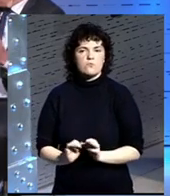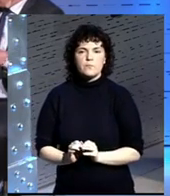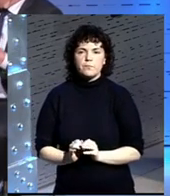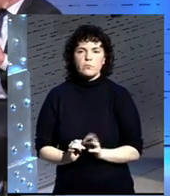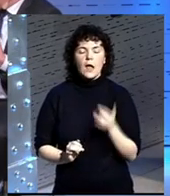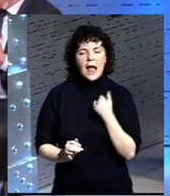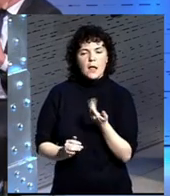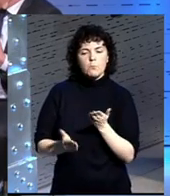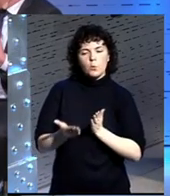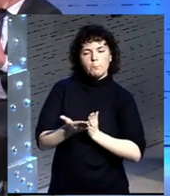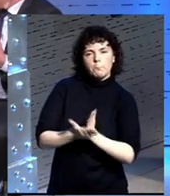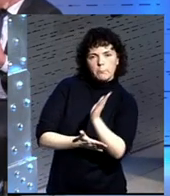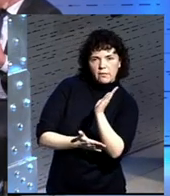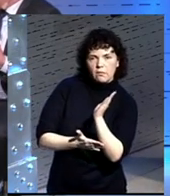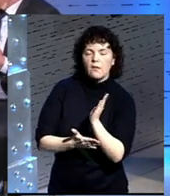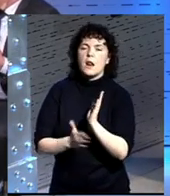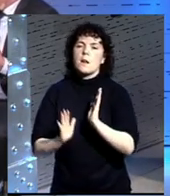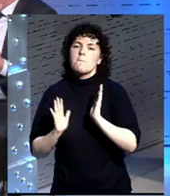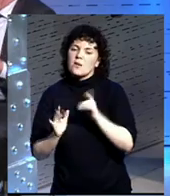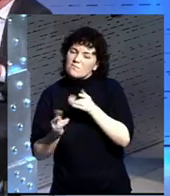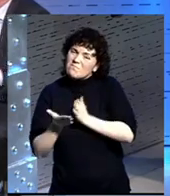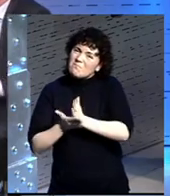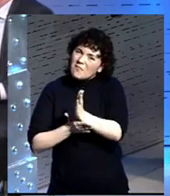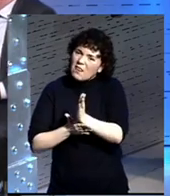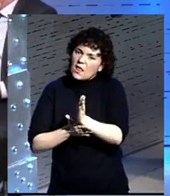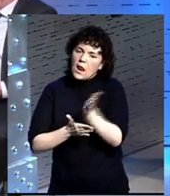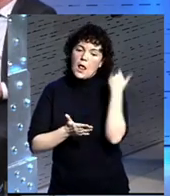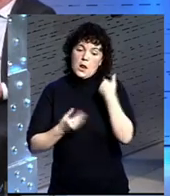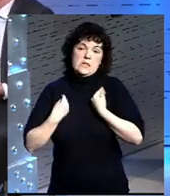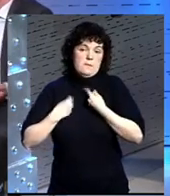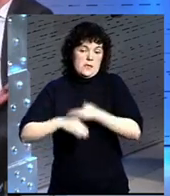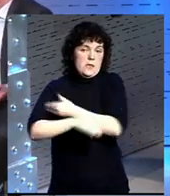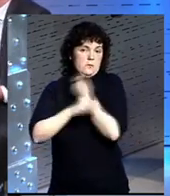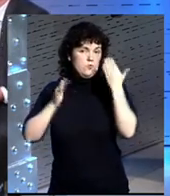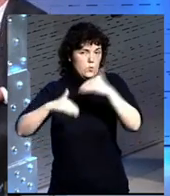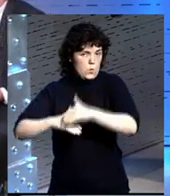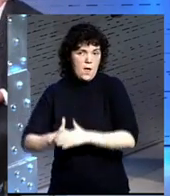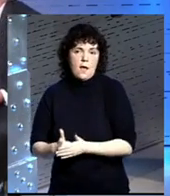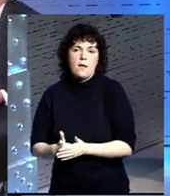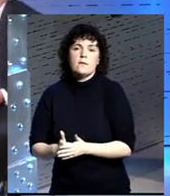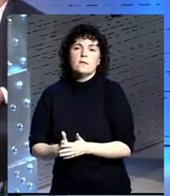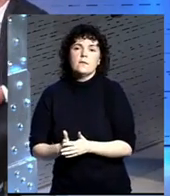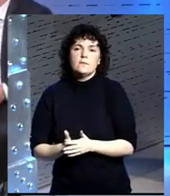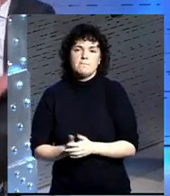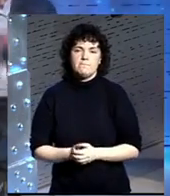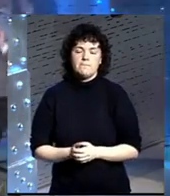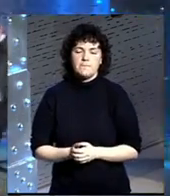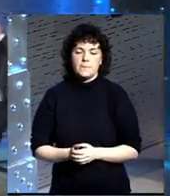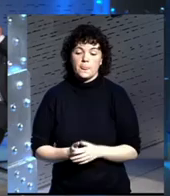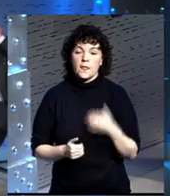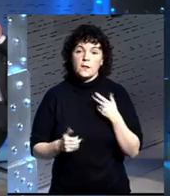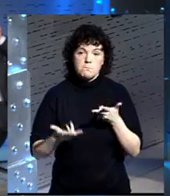tiene un sesgo, pero precisamente ese sesgo estaba poco presente en nuestras vidas antes, quizá, o sea que viene muy bien. Y te